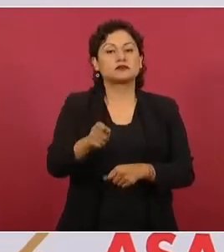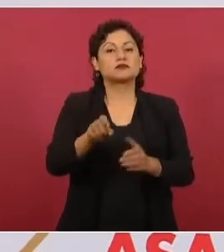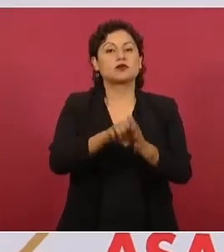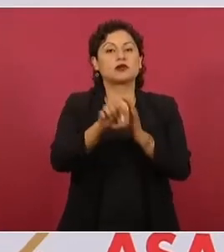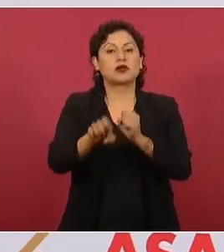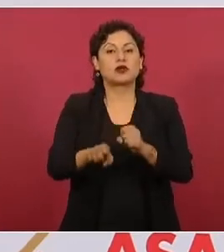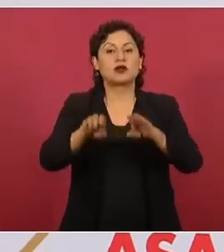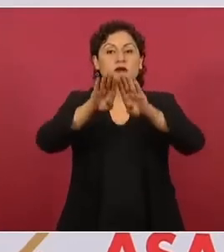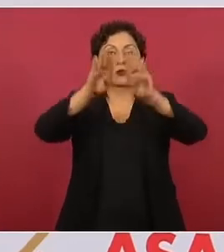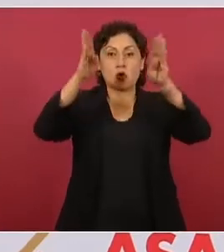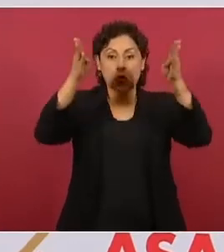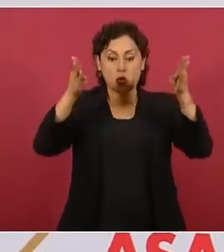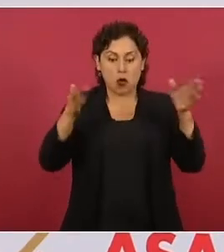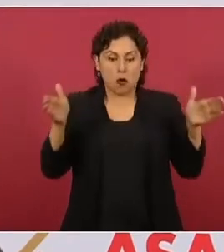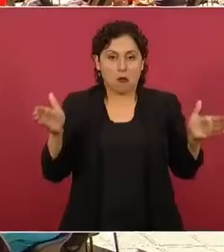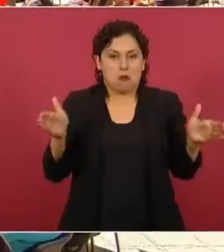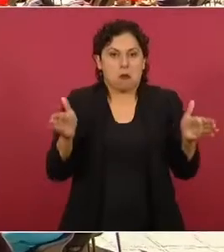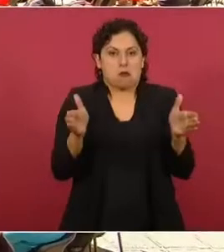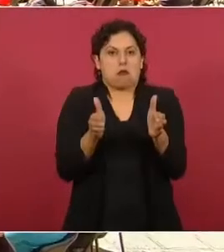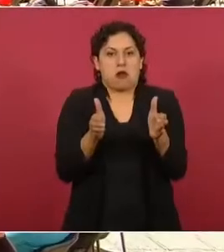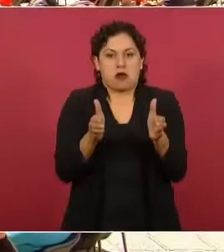paredes de 38 metros cuadrados.